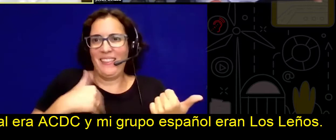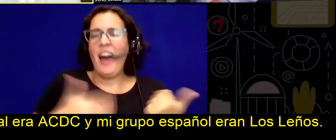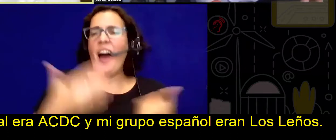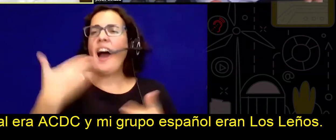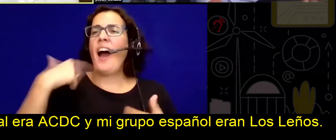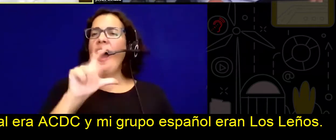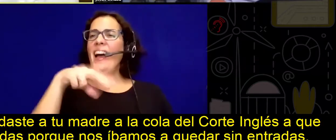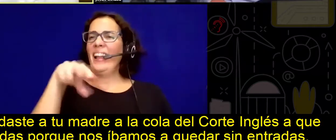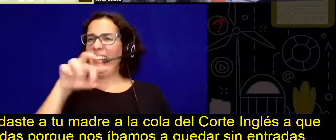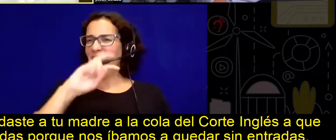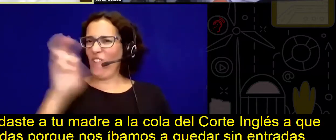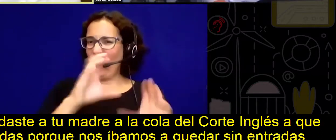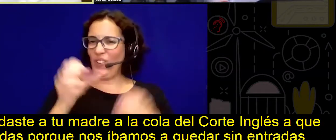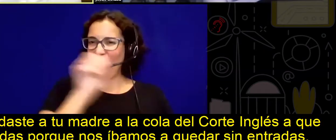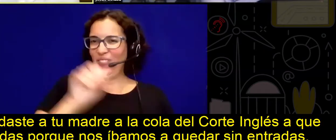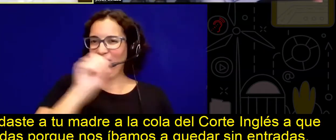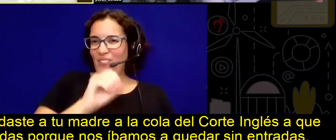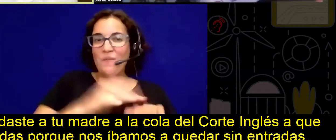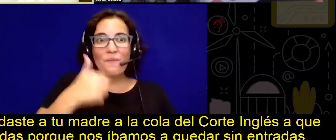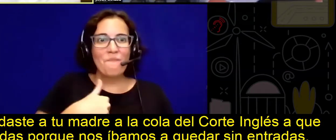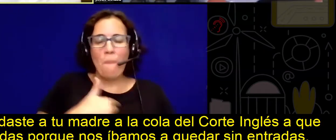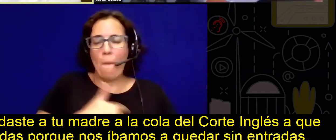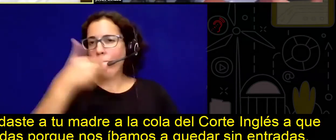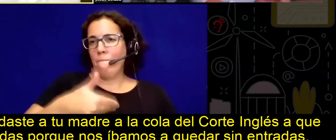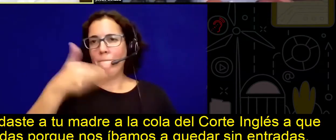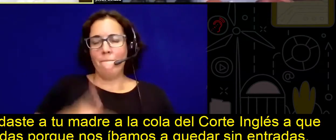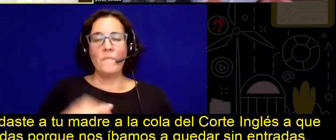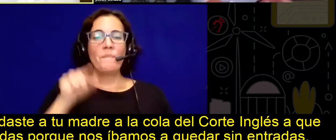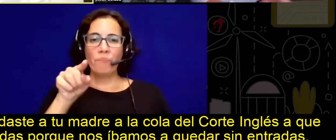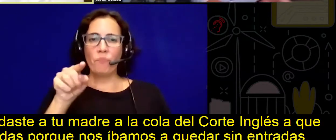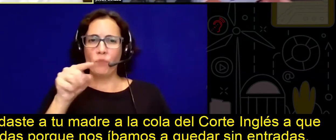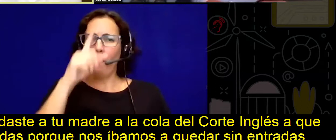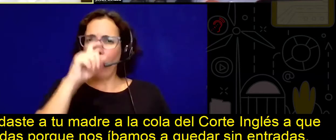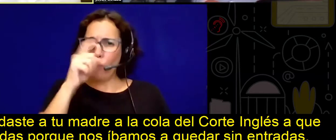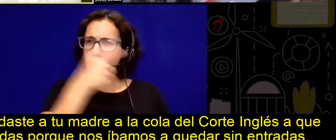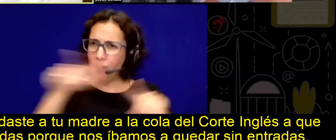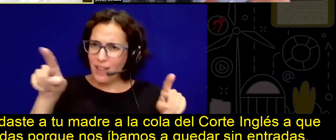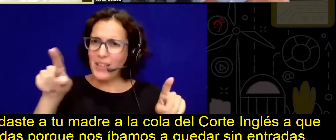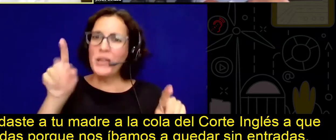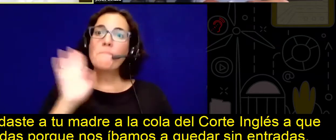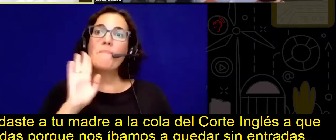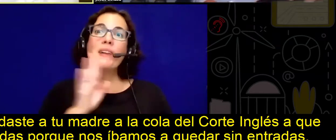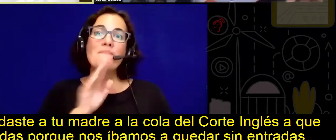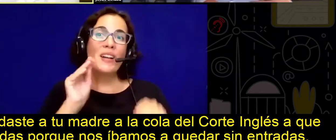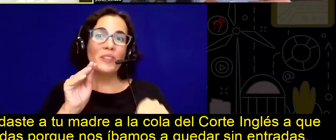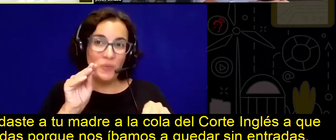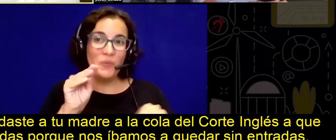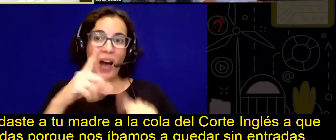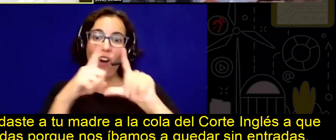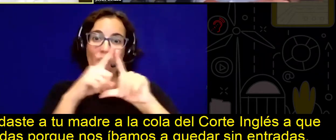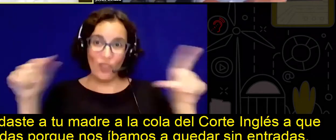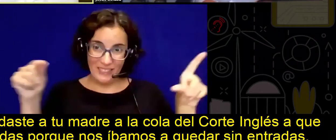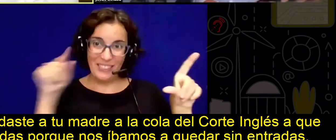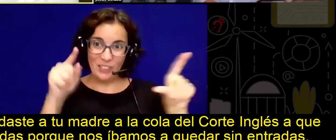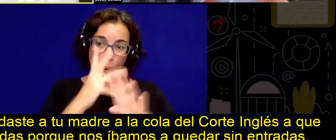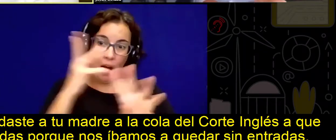para mí fue a toda una oportunidad. Además recuerdo cómo mandaste a tu madre a la cola del Corte Inglés a que comprara